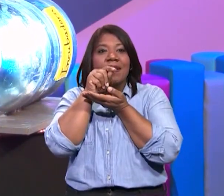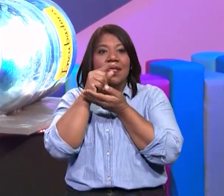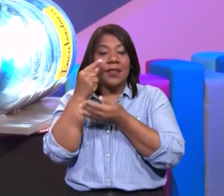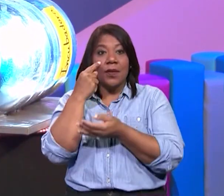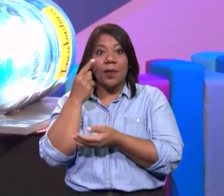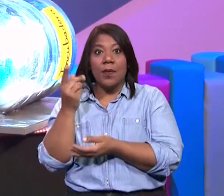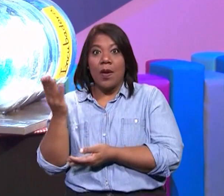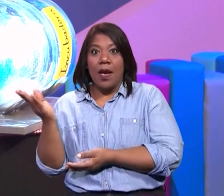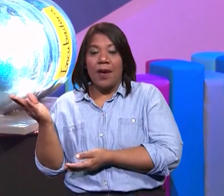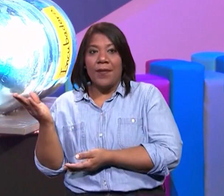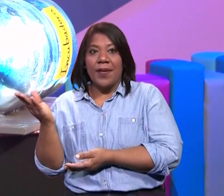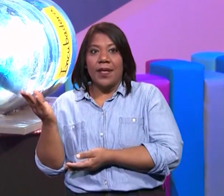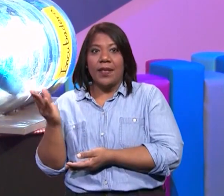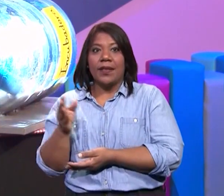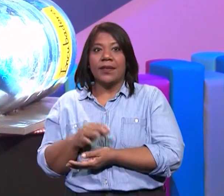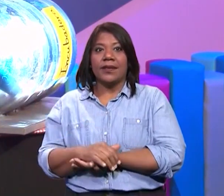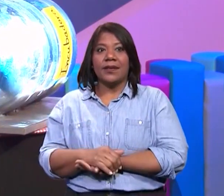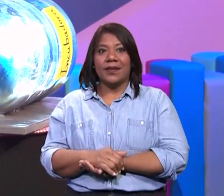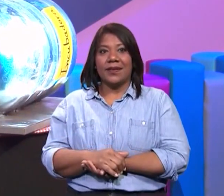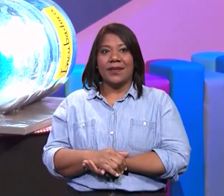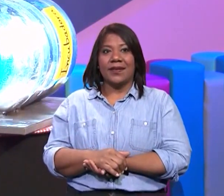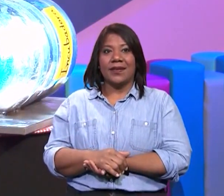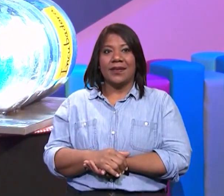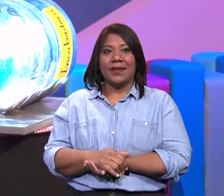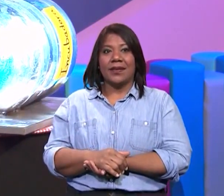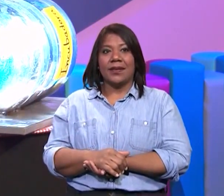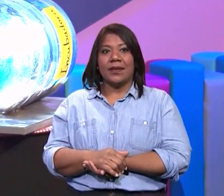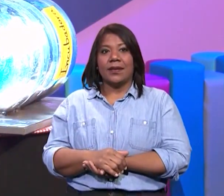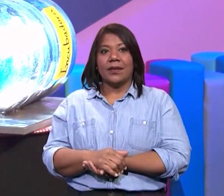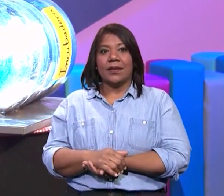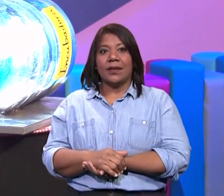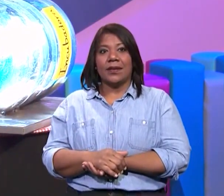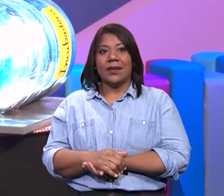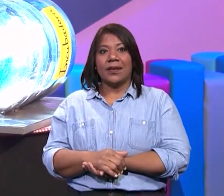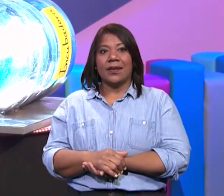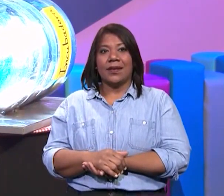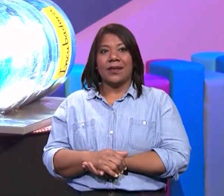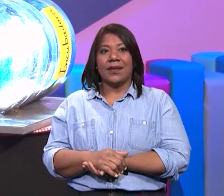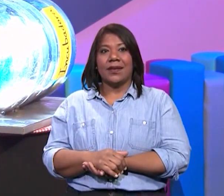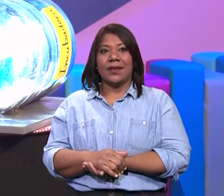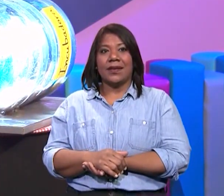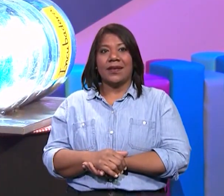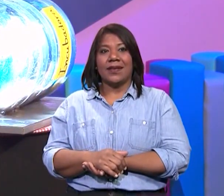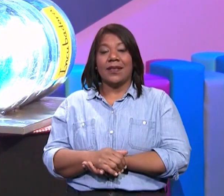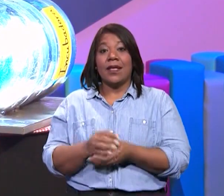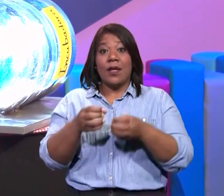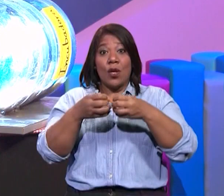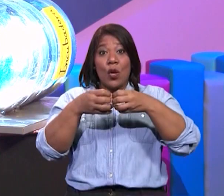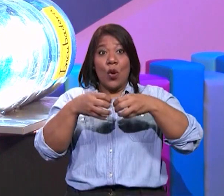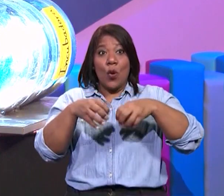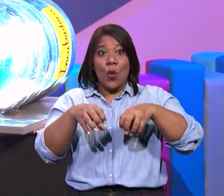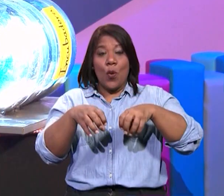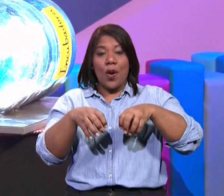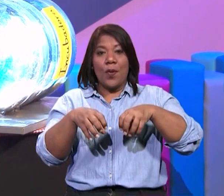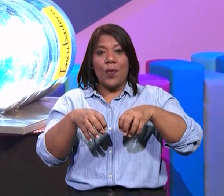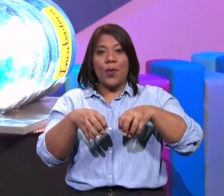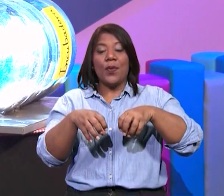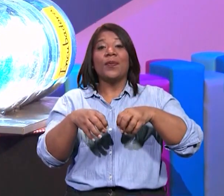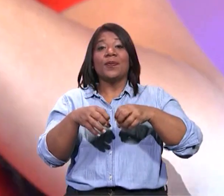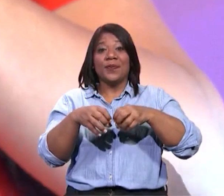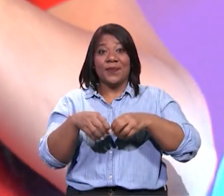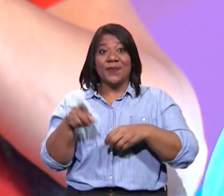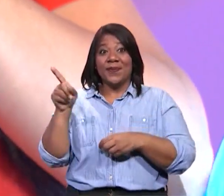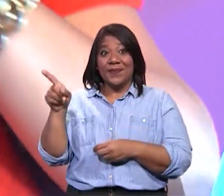uno. Un pollito. Bueno, los pollitos están tremendos. Pero aquí están los huevitos de la gallina, de